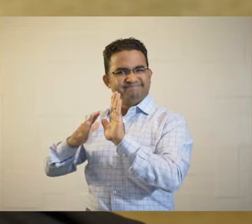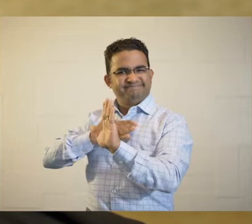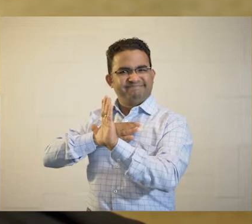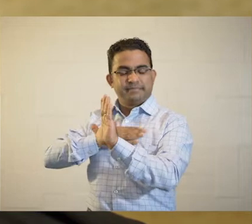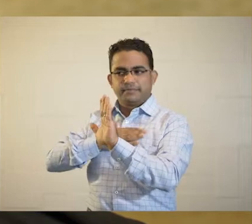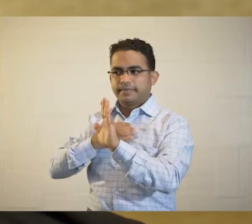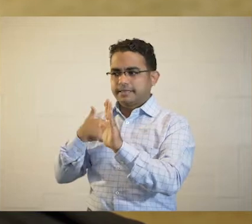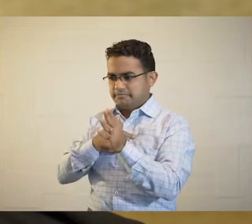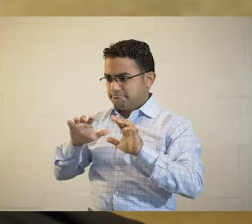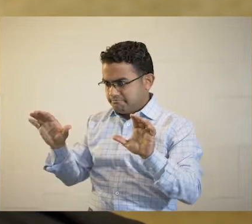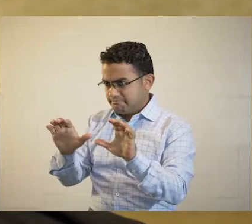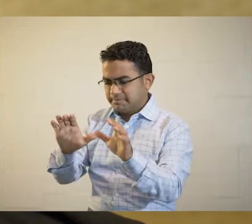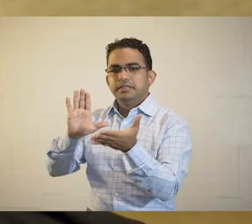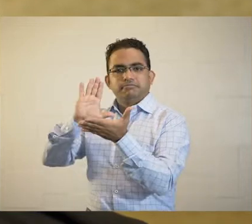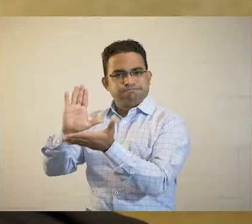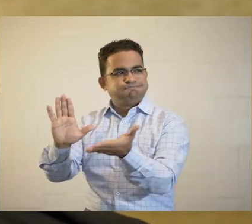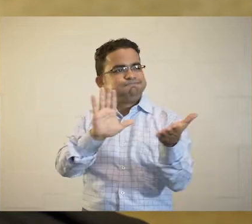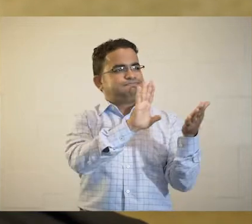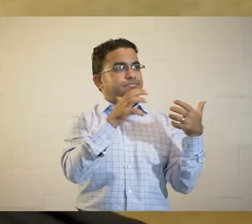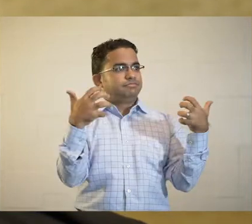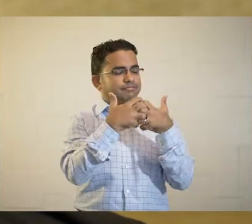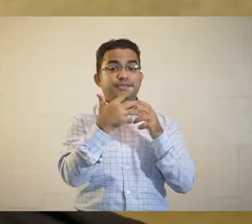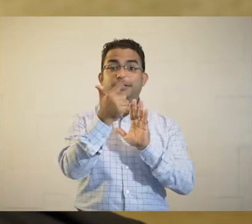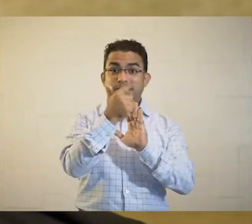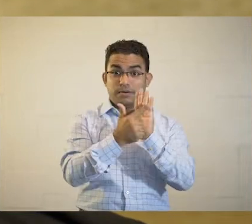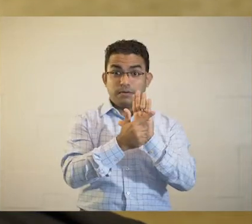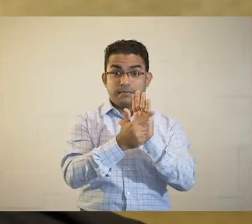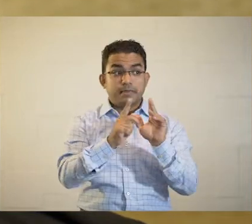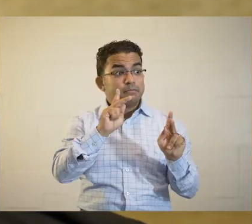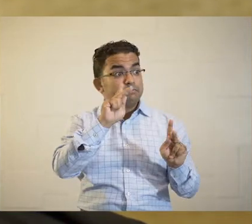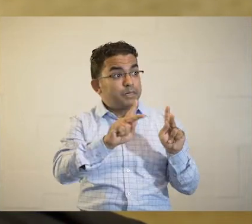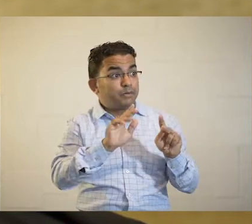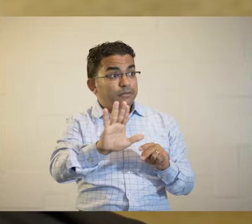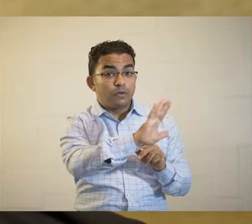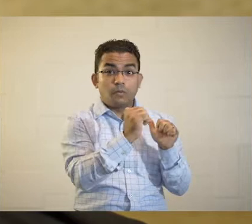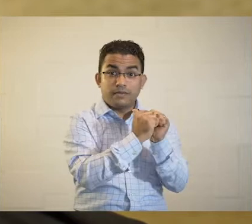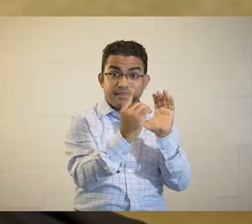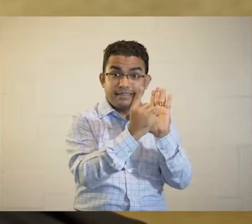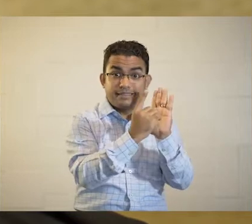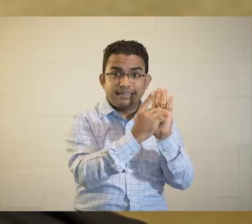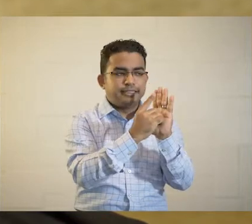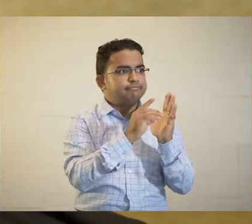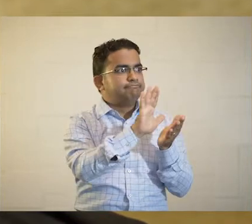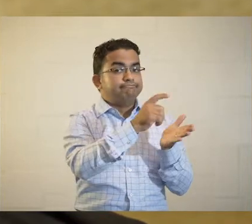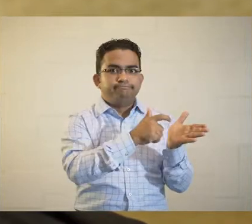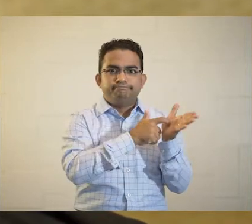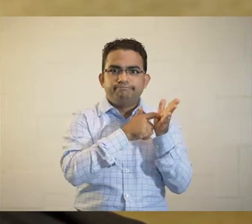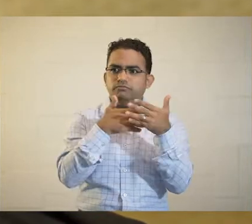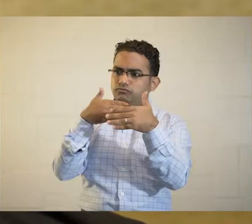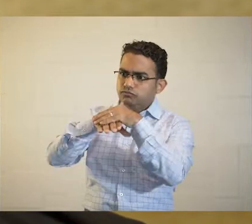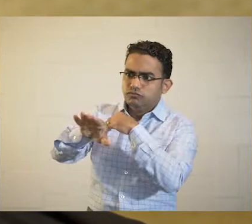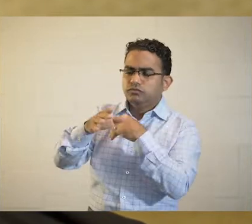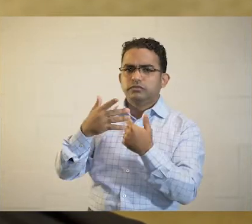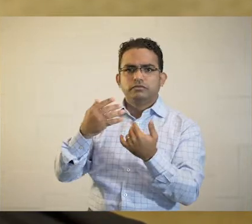empresarial, es la contribución que hace la facultad jurídica que tienen las personas con discapacidad